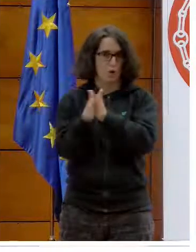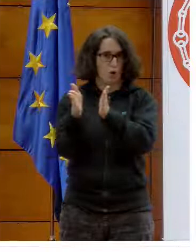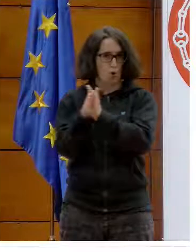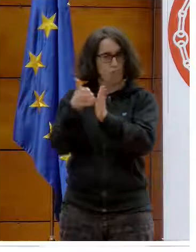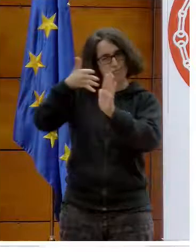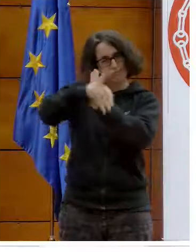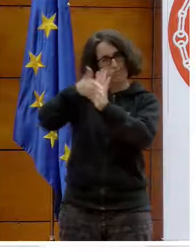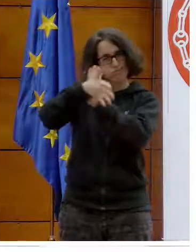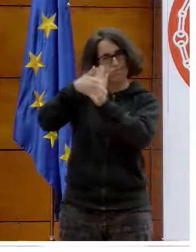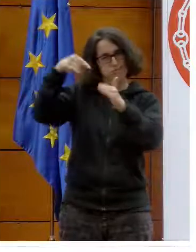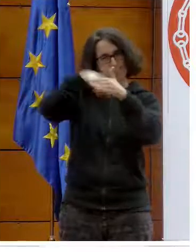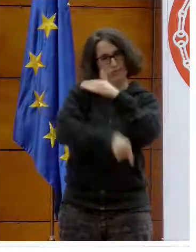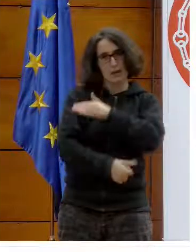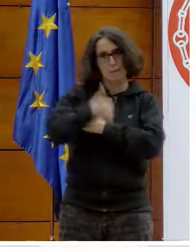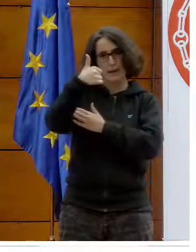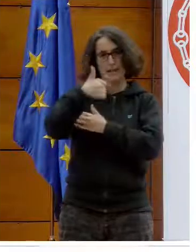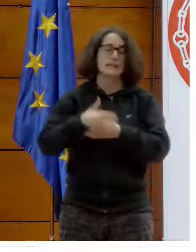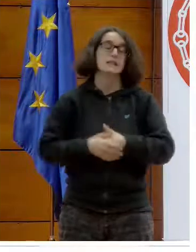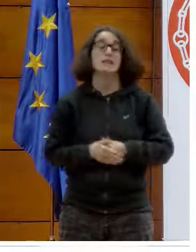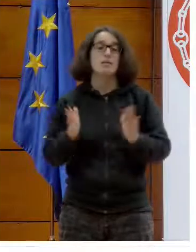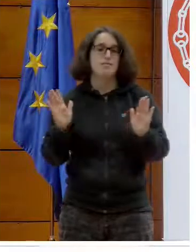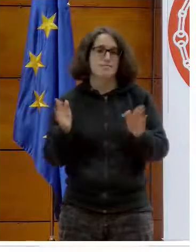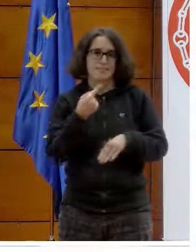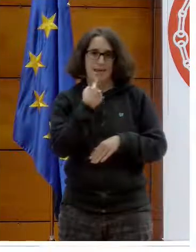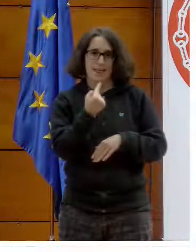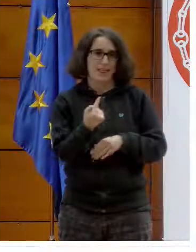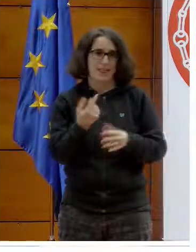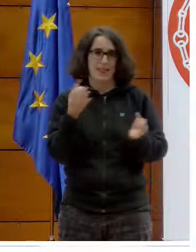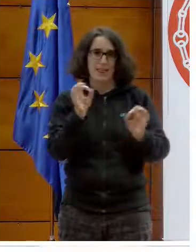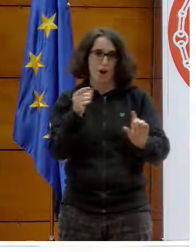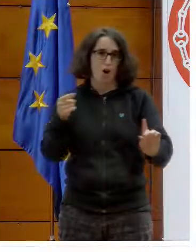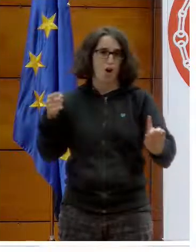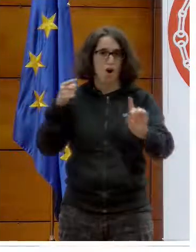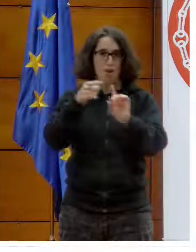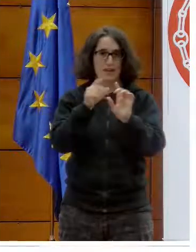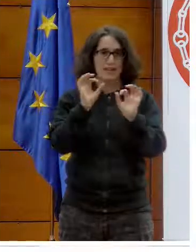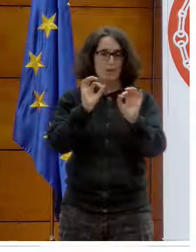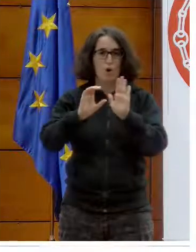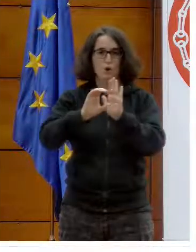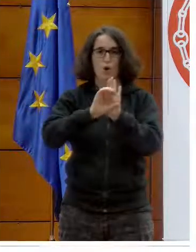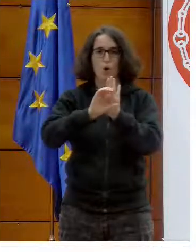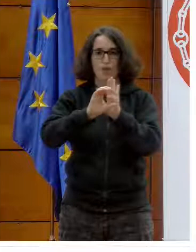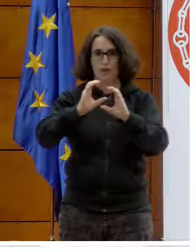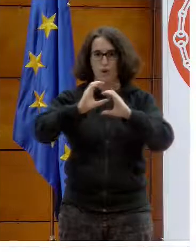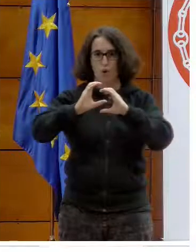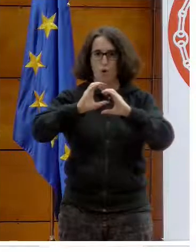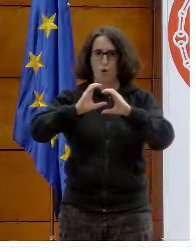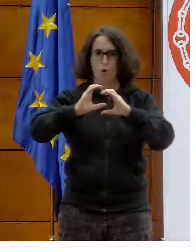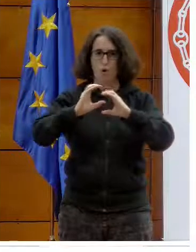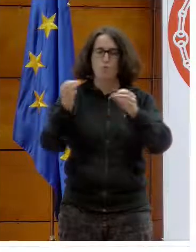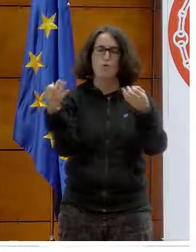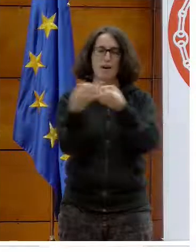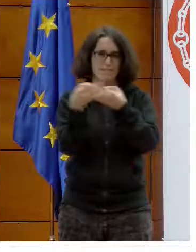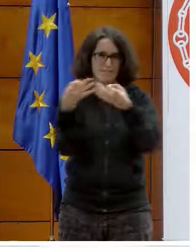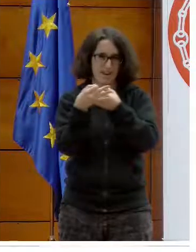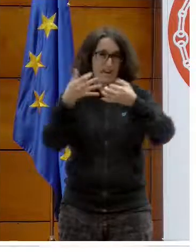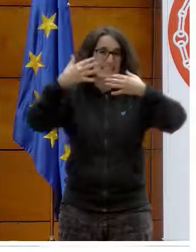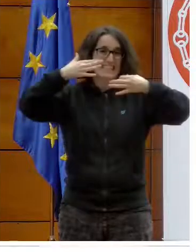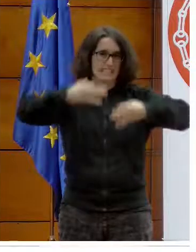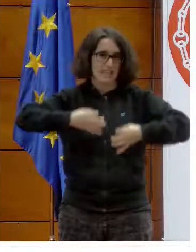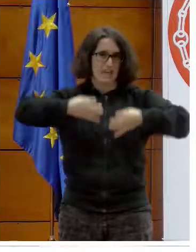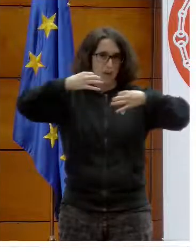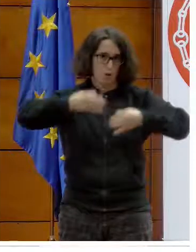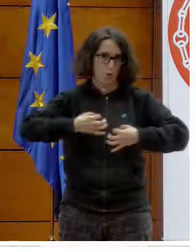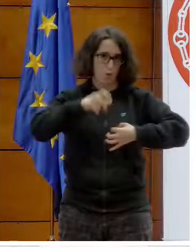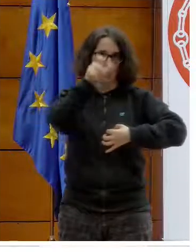tema, pero sí que os adelanto que bueno, el objetivo prioritario será establecer un código de comunicación eficaz y seguro entre el terapeuta